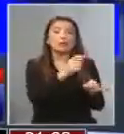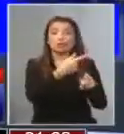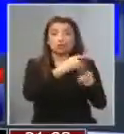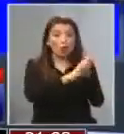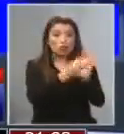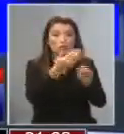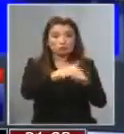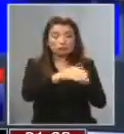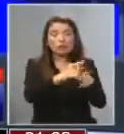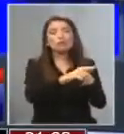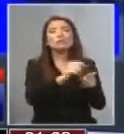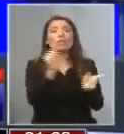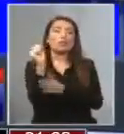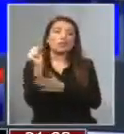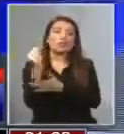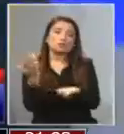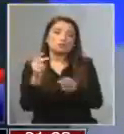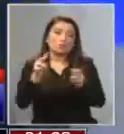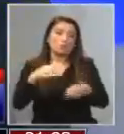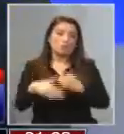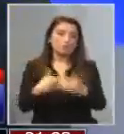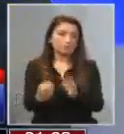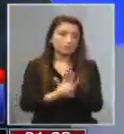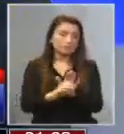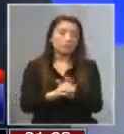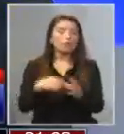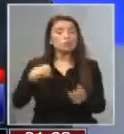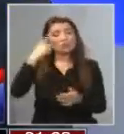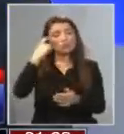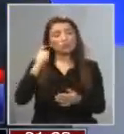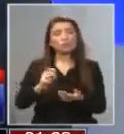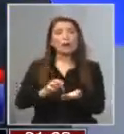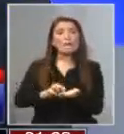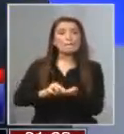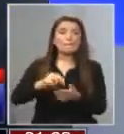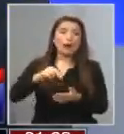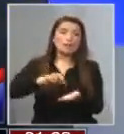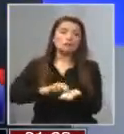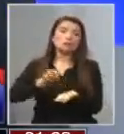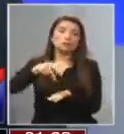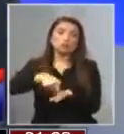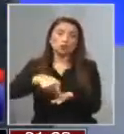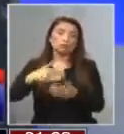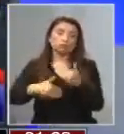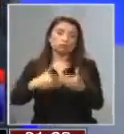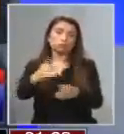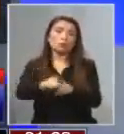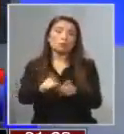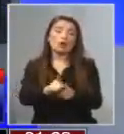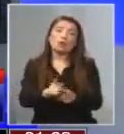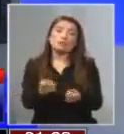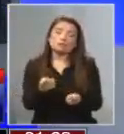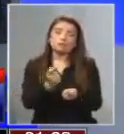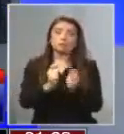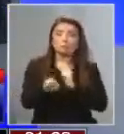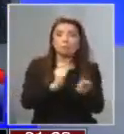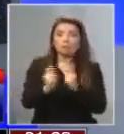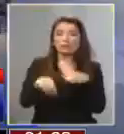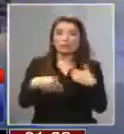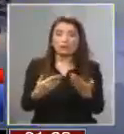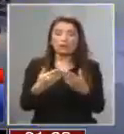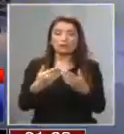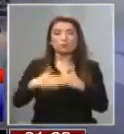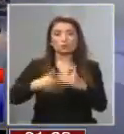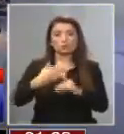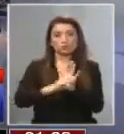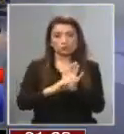riesgo para el proceso constituyente? Bueno, yo diría, cada paso que dan en adelante los que están porque no haya una nueva constitución, es un riesgo para el proceso constituyente. Naturalmente. Bueno,